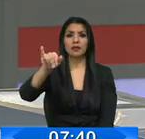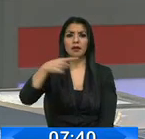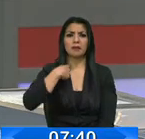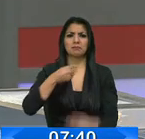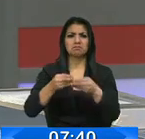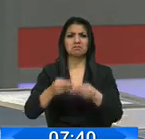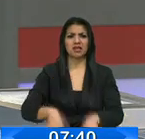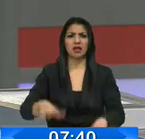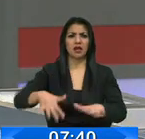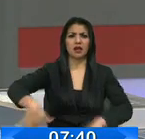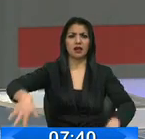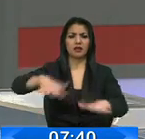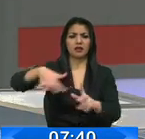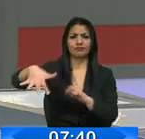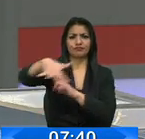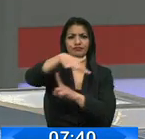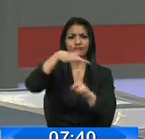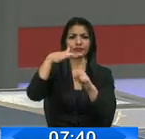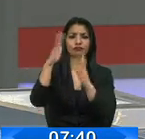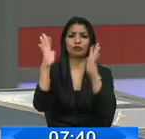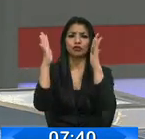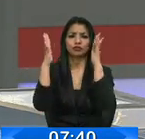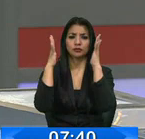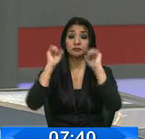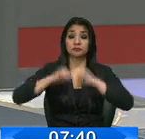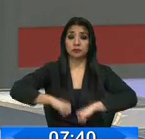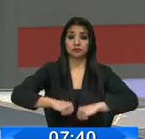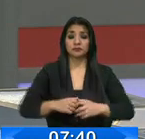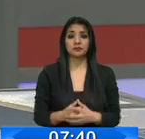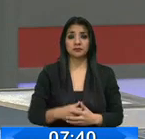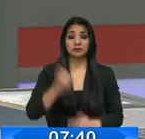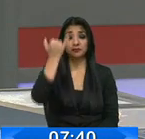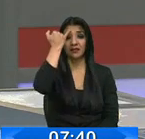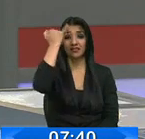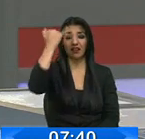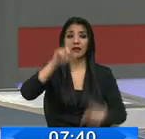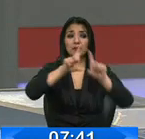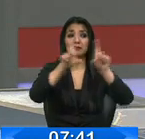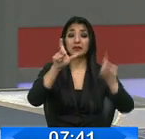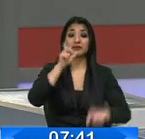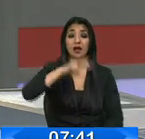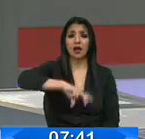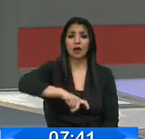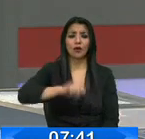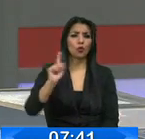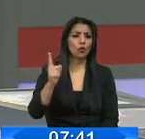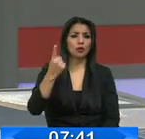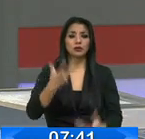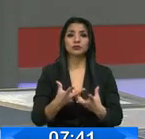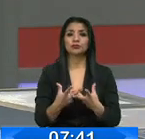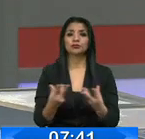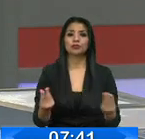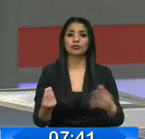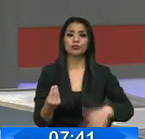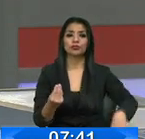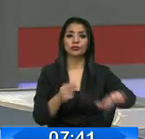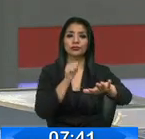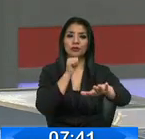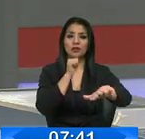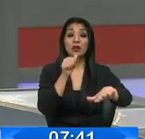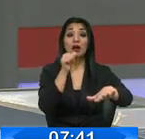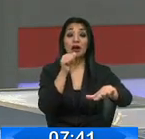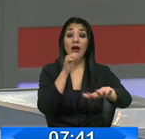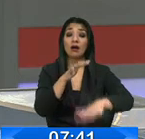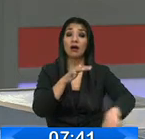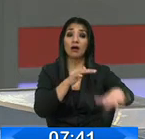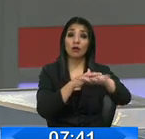el ecosistema de este bosque. La iniciativa, según EMAPS, sería la única que podría solucionar la falta de líquido vital